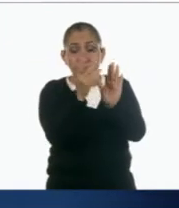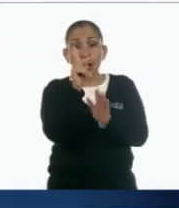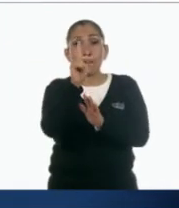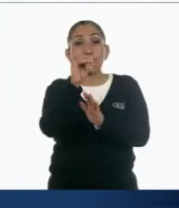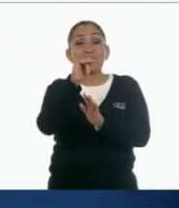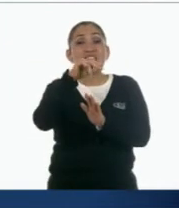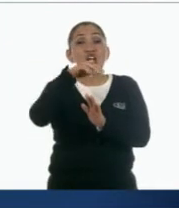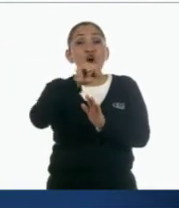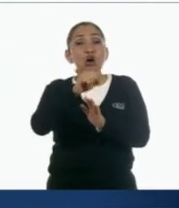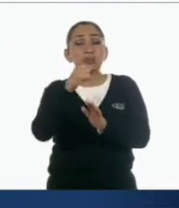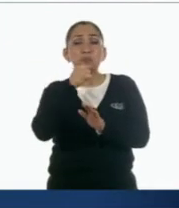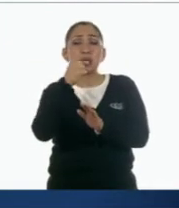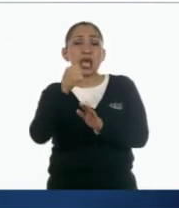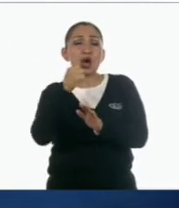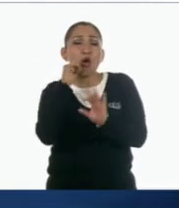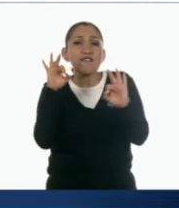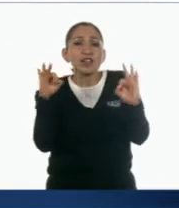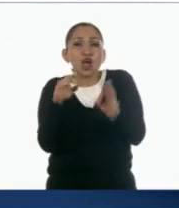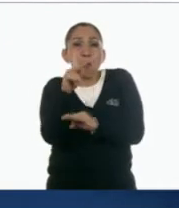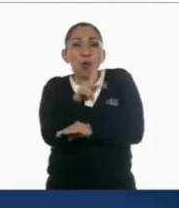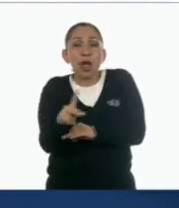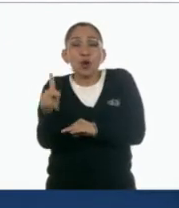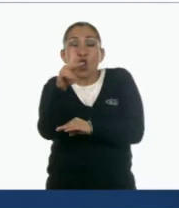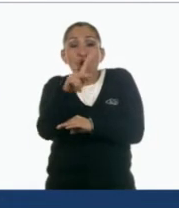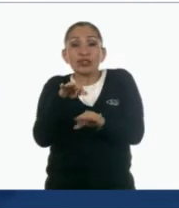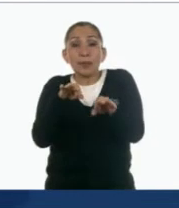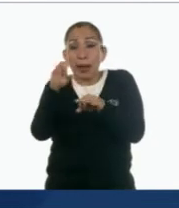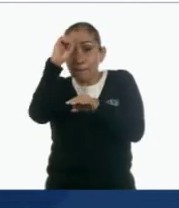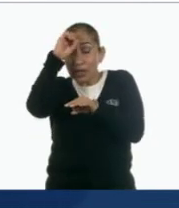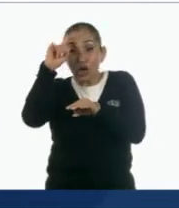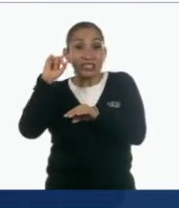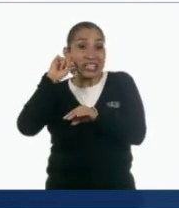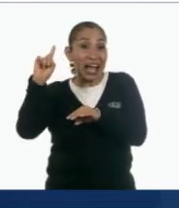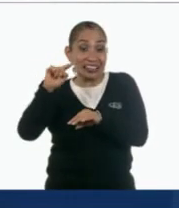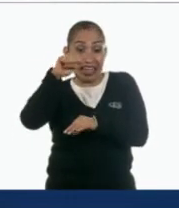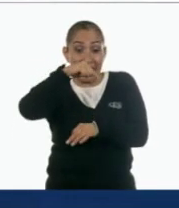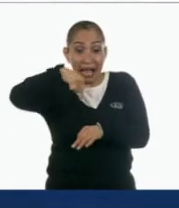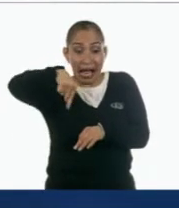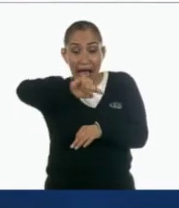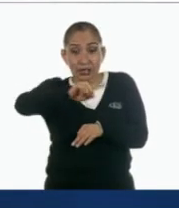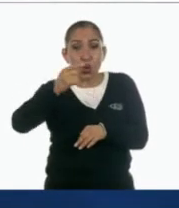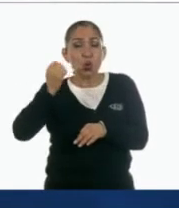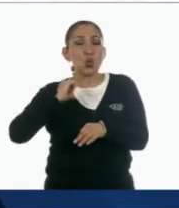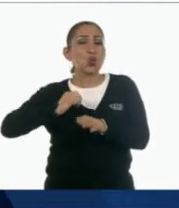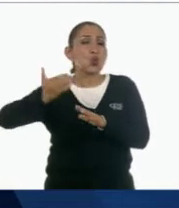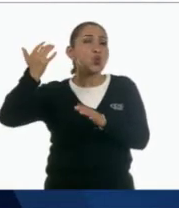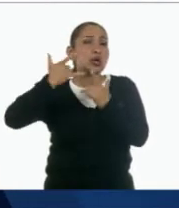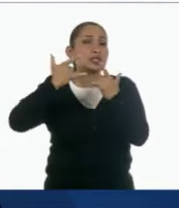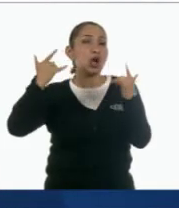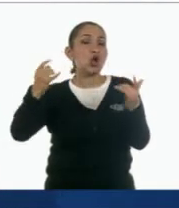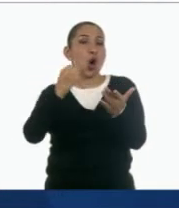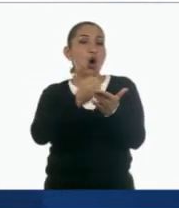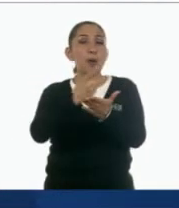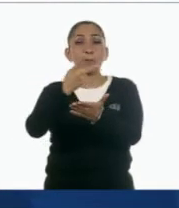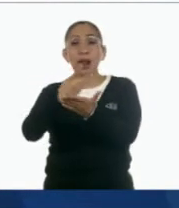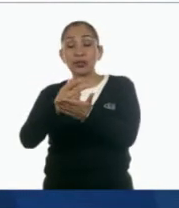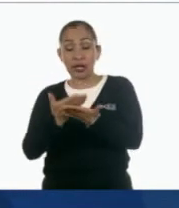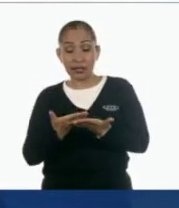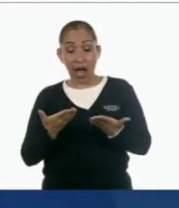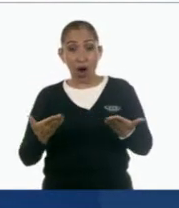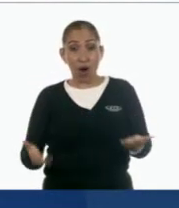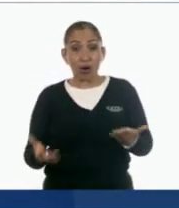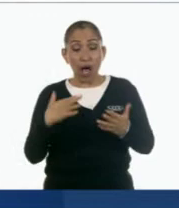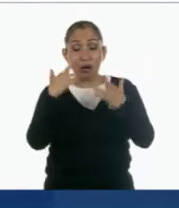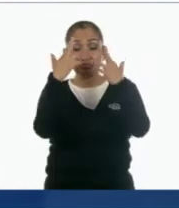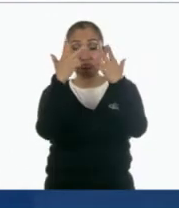Pinos es un viejo y frío pueblo minero de Zacatecas, con un pasado de oro y plata y un presente